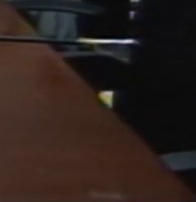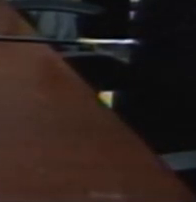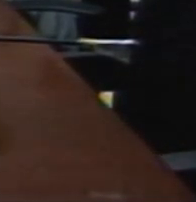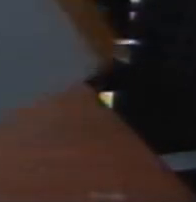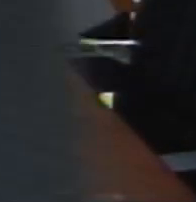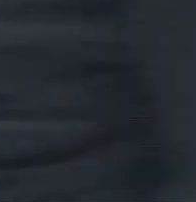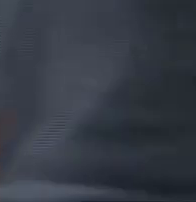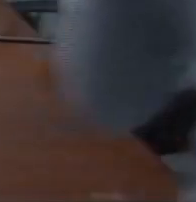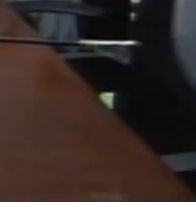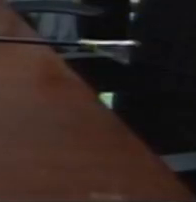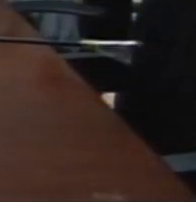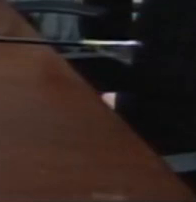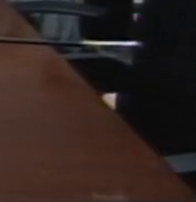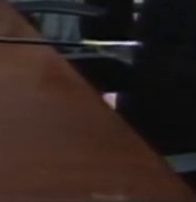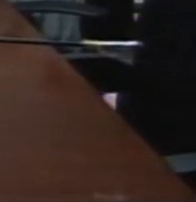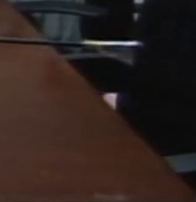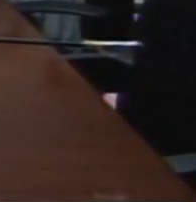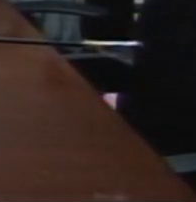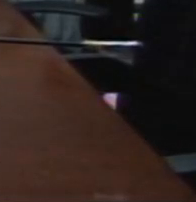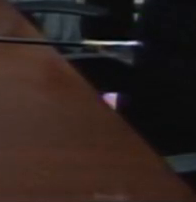Vamos al siguiente.